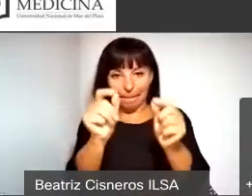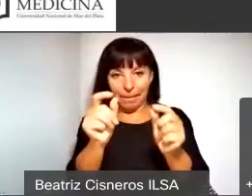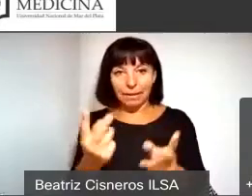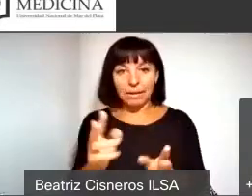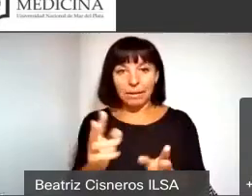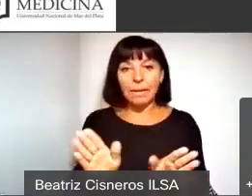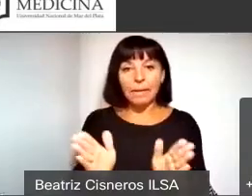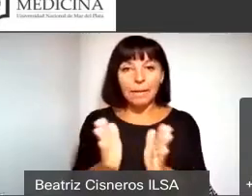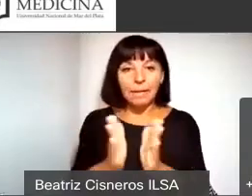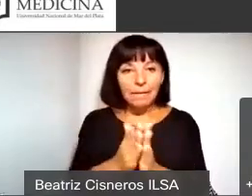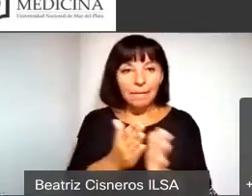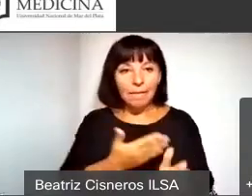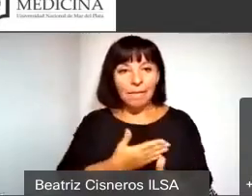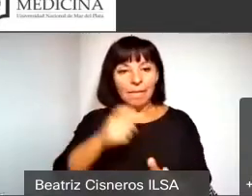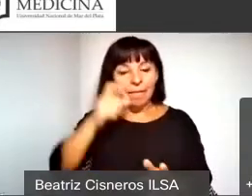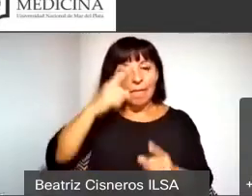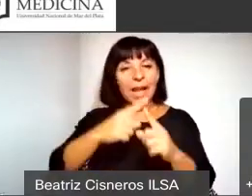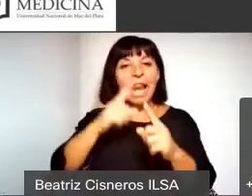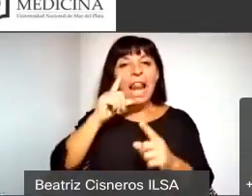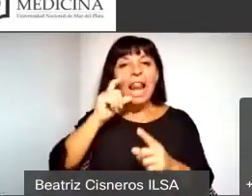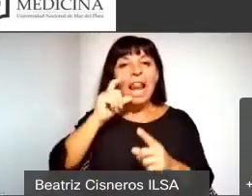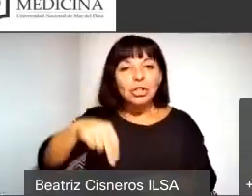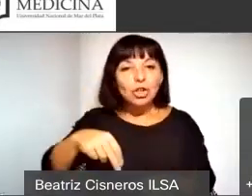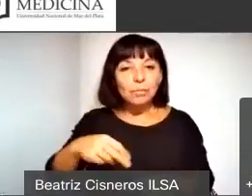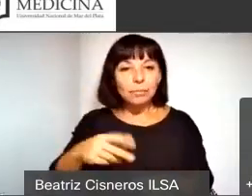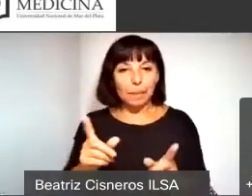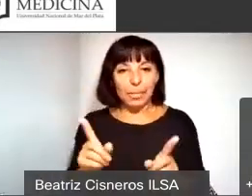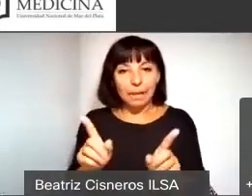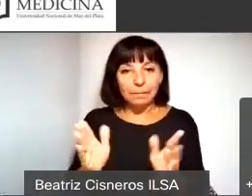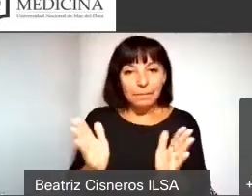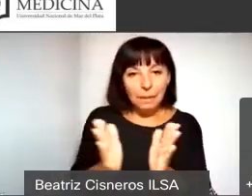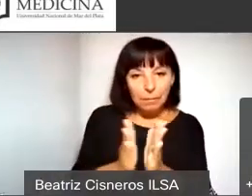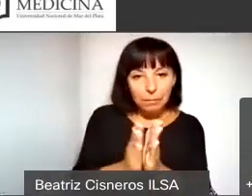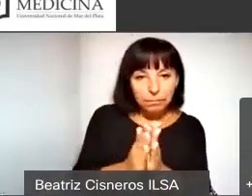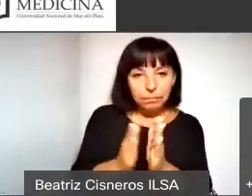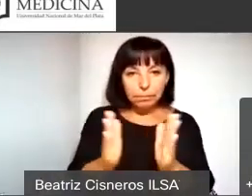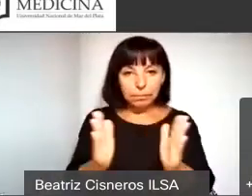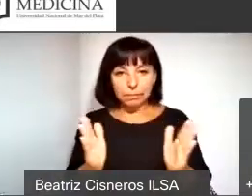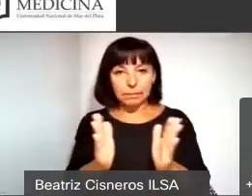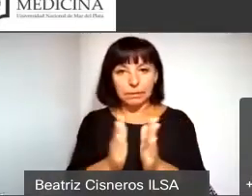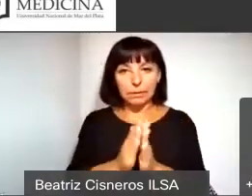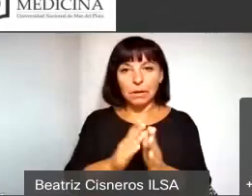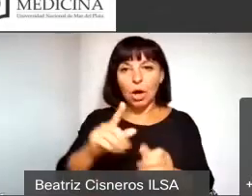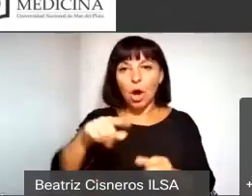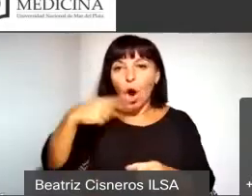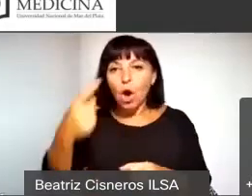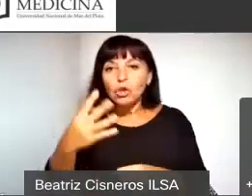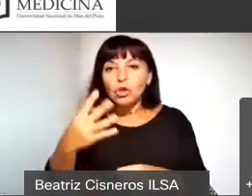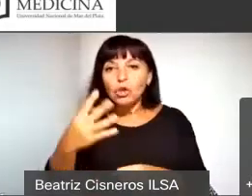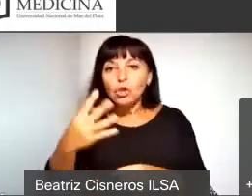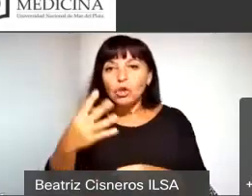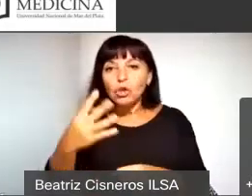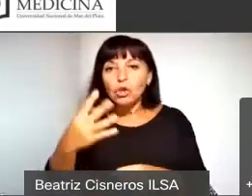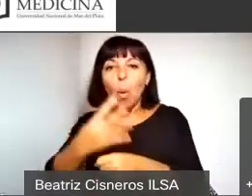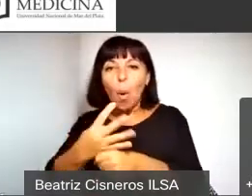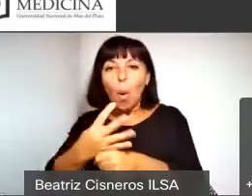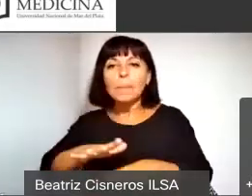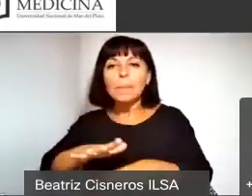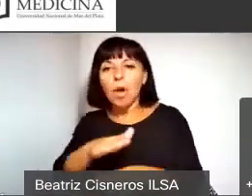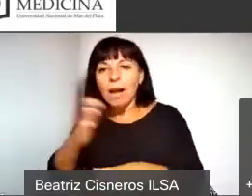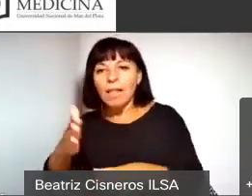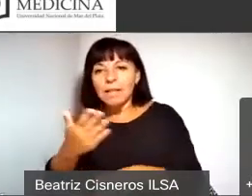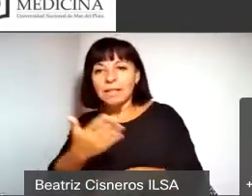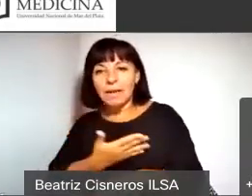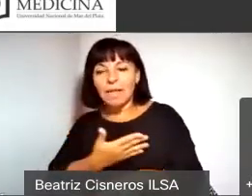de flexión. Y después existe un cuarto movimiento que está separado, está acá del lado derecho, que es el